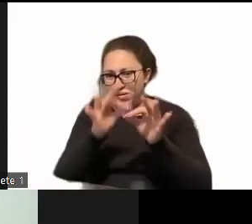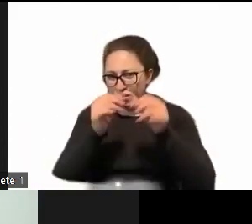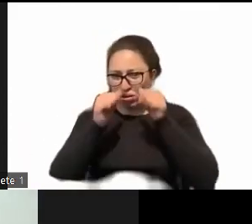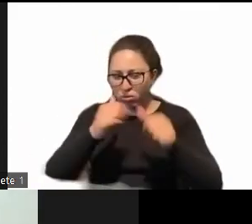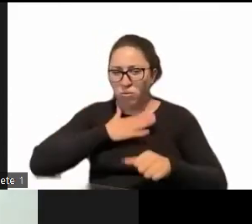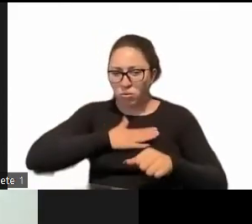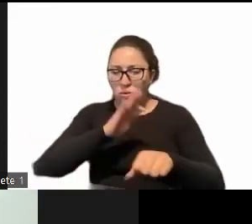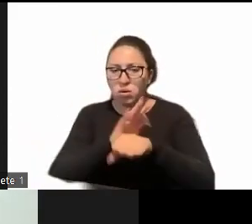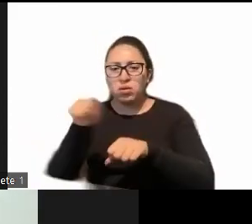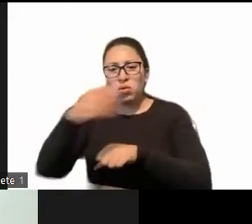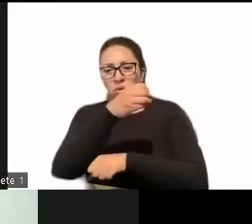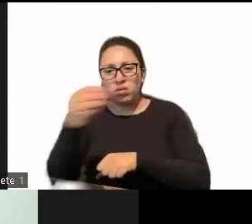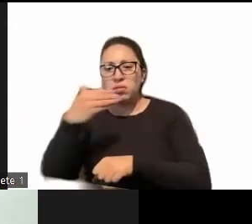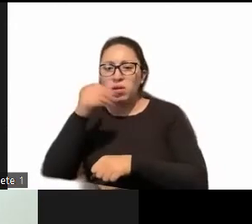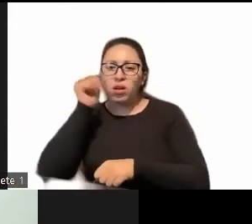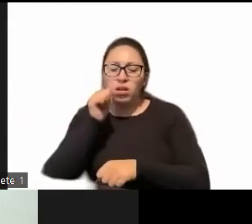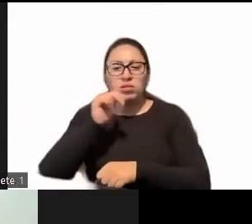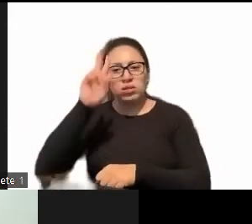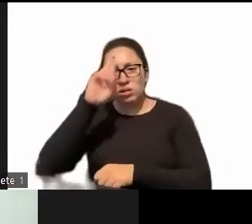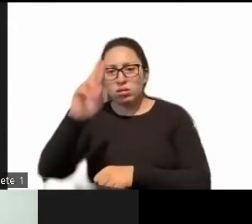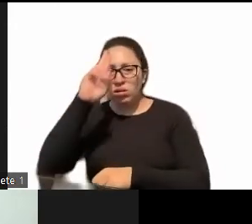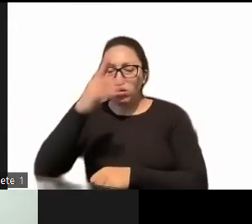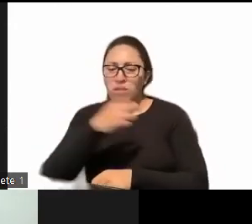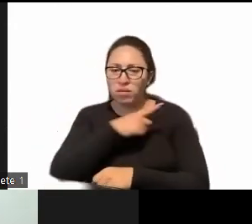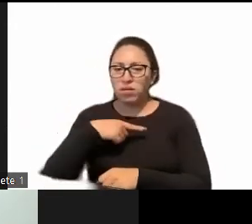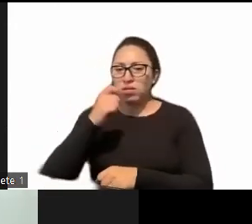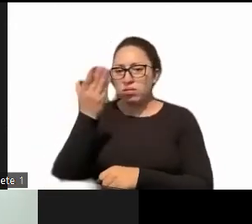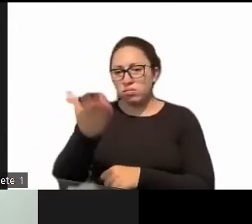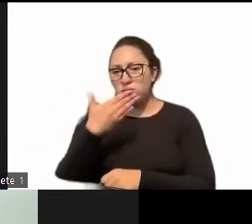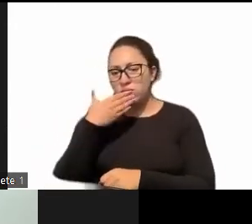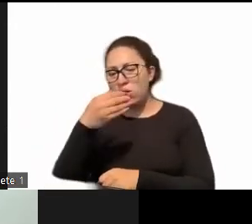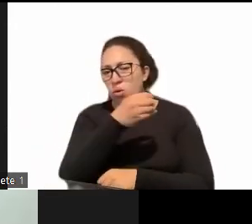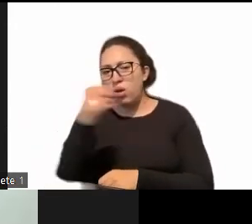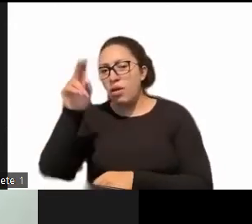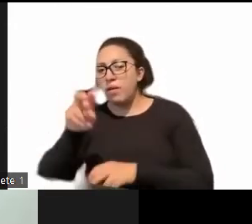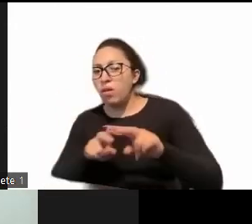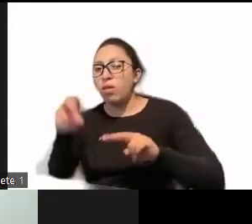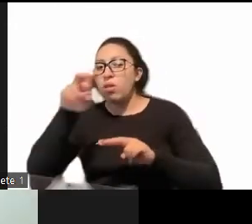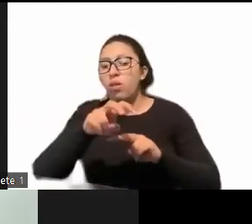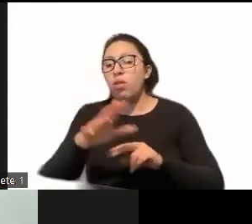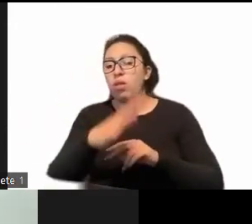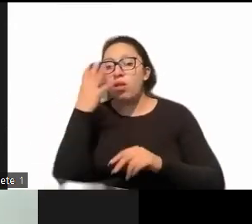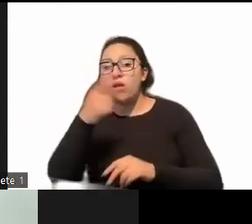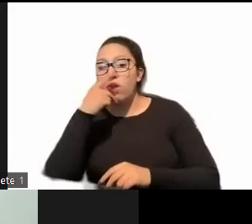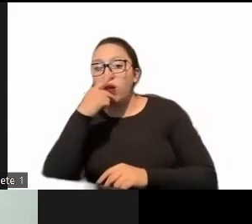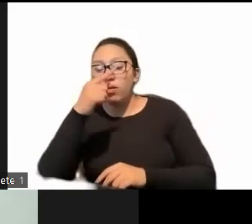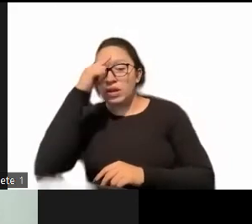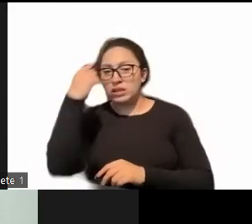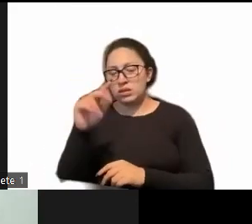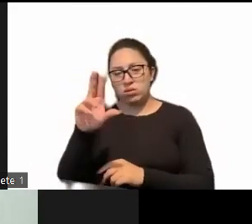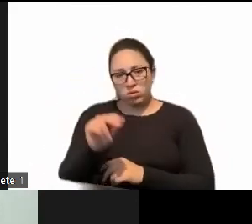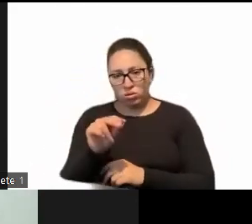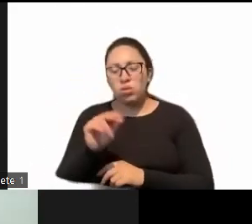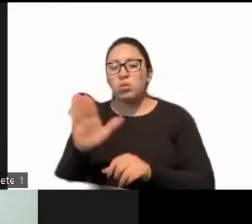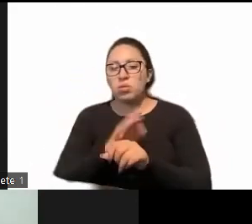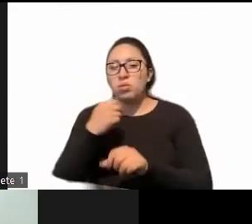Procuración de Justicia y siempre hemos sido muy respetuosos y seguimos el orden y no hablamos en momentos en los que a lo mejor ya no nos corresponde. Por eso lo